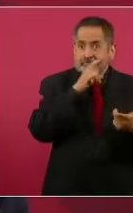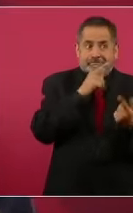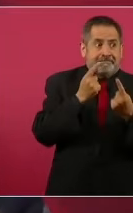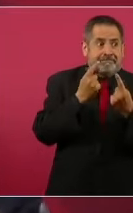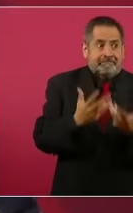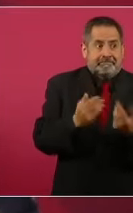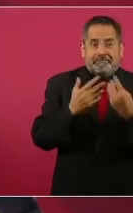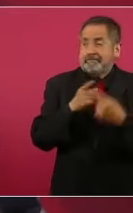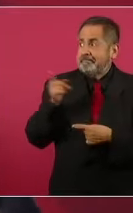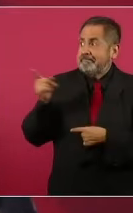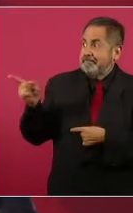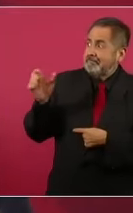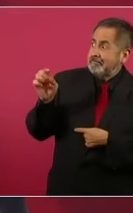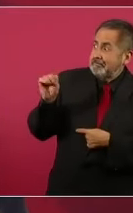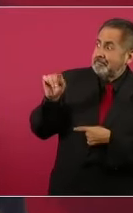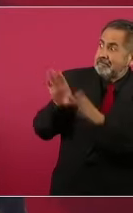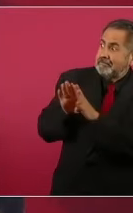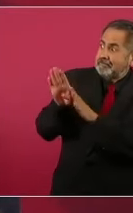porque no levantaban,